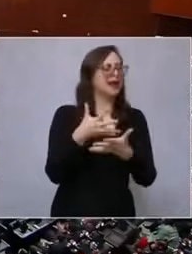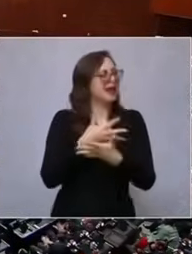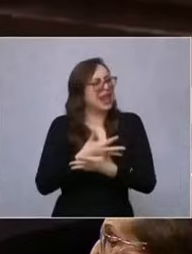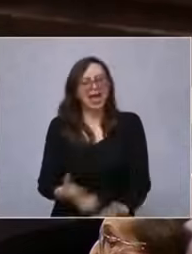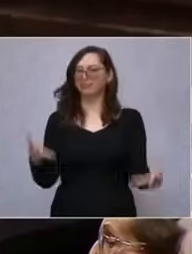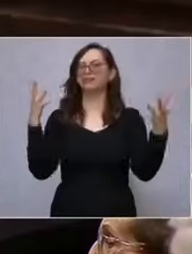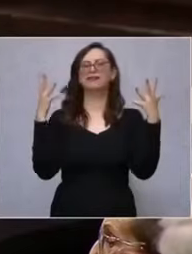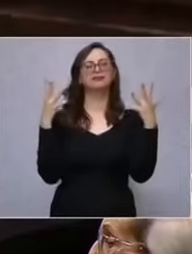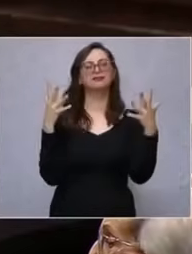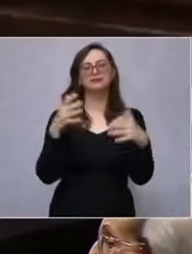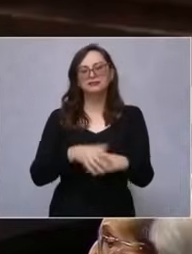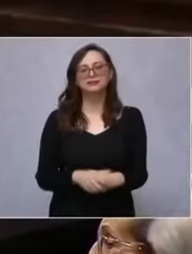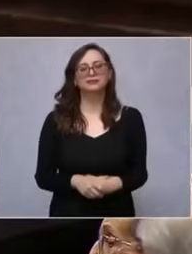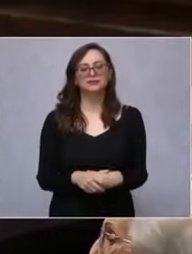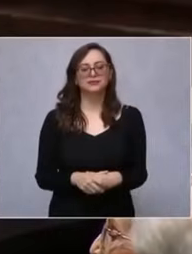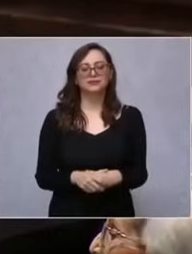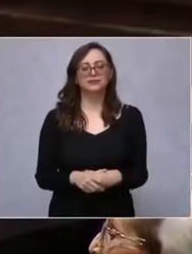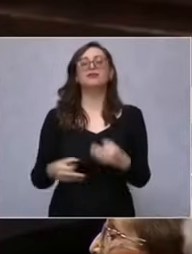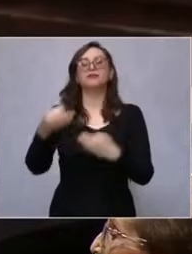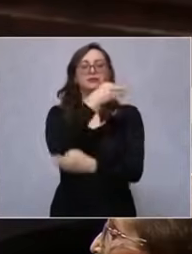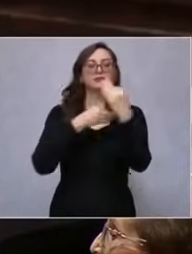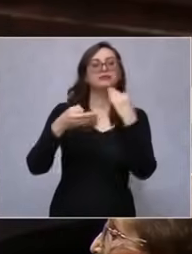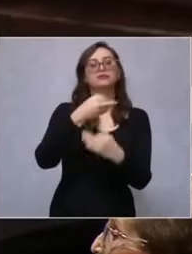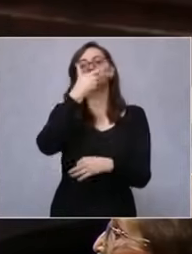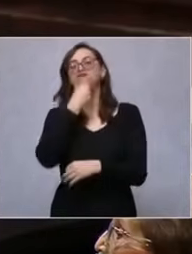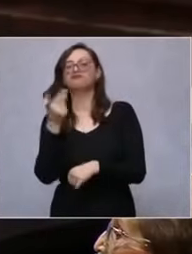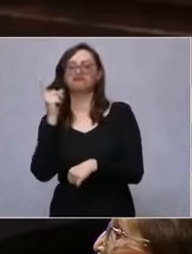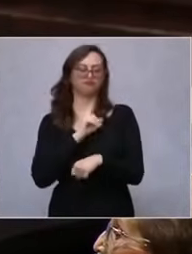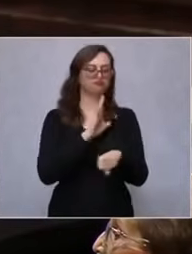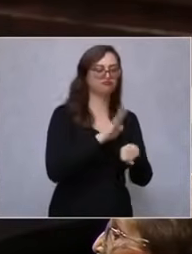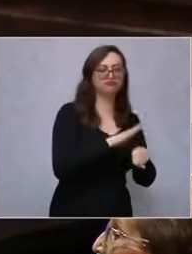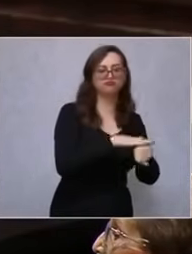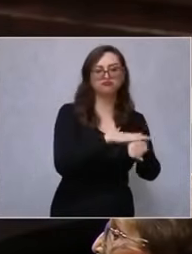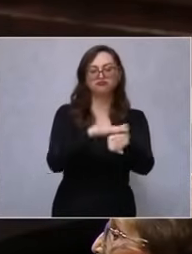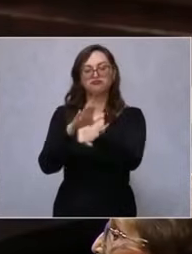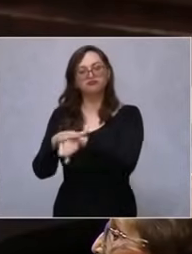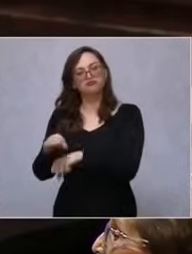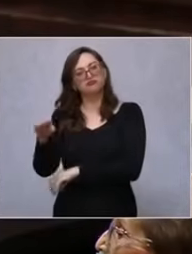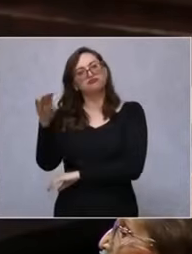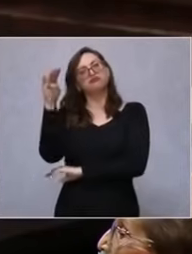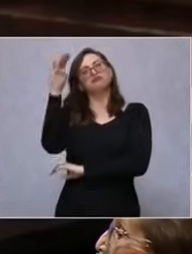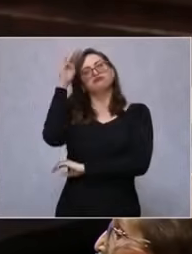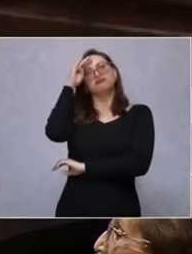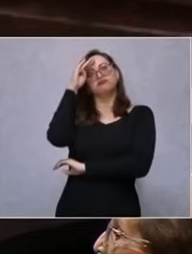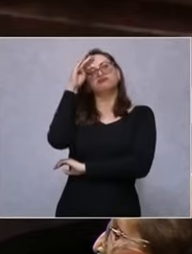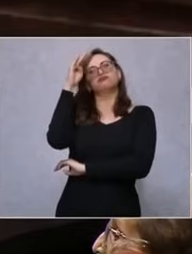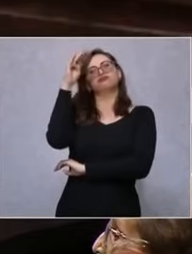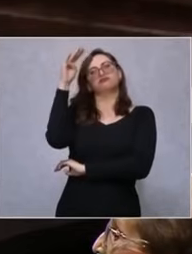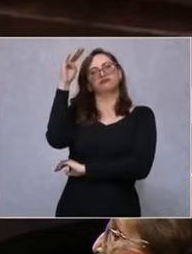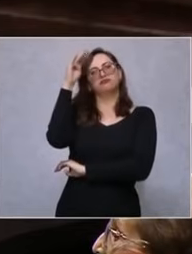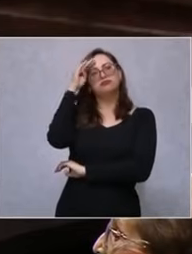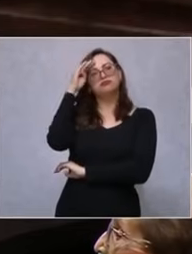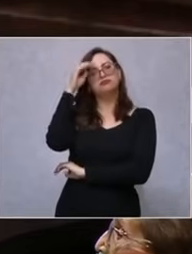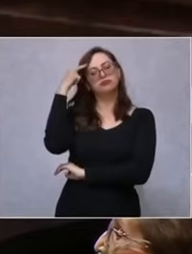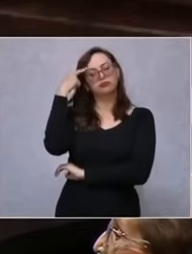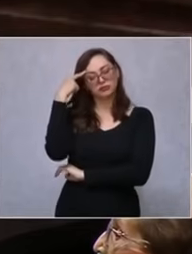la cabeza. Llamo a todas y todos a que hagamos una reflexión. Mira qué lindo. Que evaluemos con la